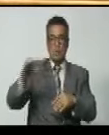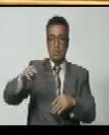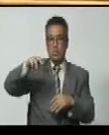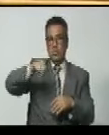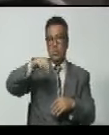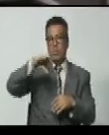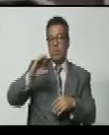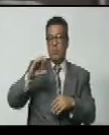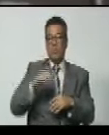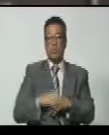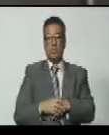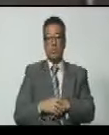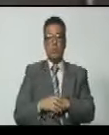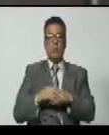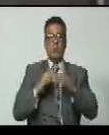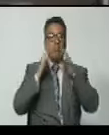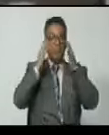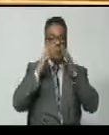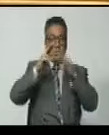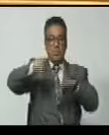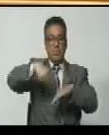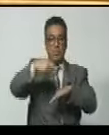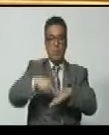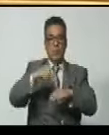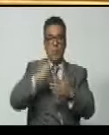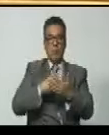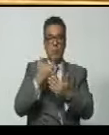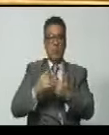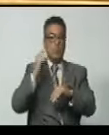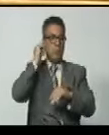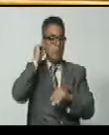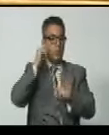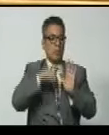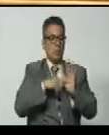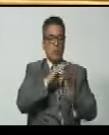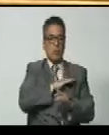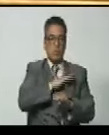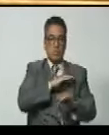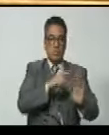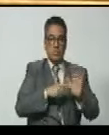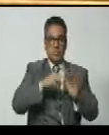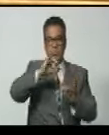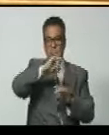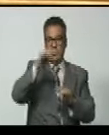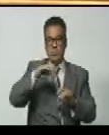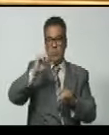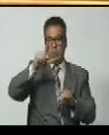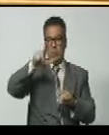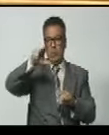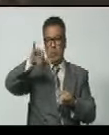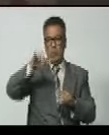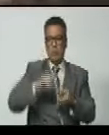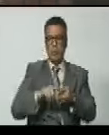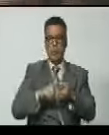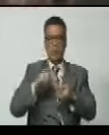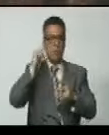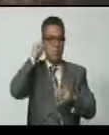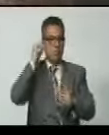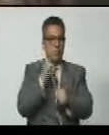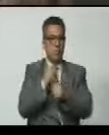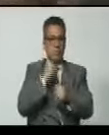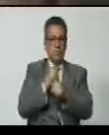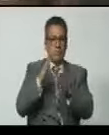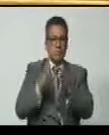Nirva Camacho, la coordinadora nacional del programa Soy Mujer, Zulay Aguirre, la coordinadora nacional de Mujeres